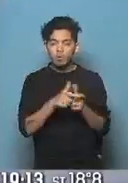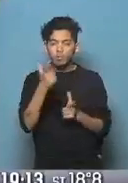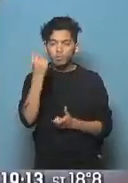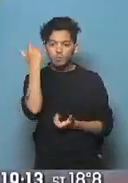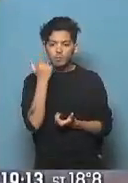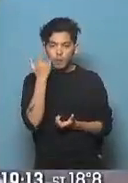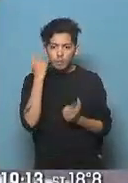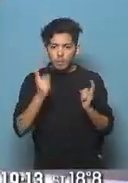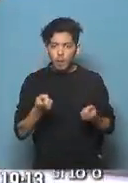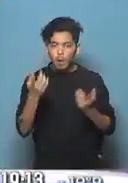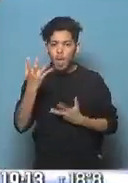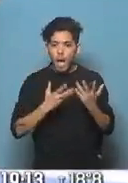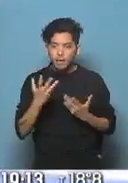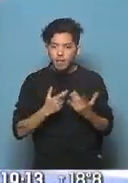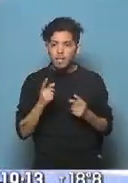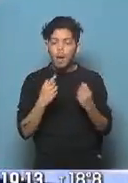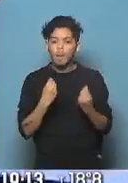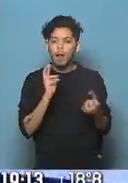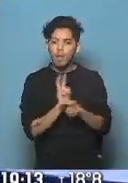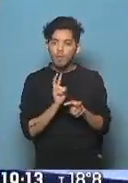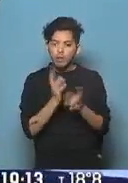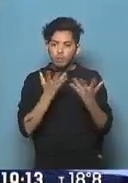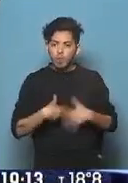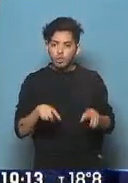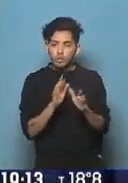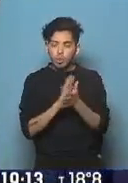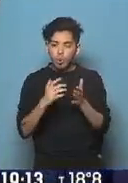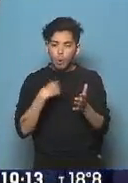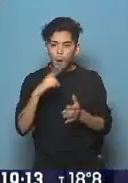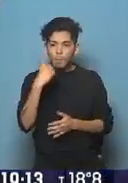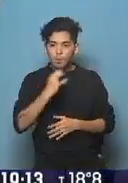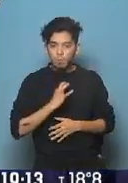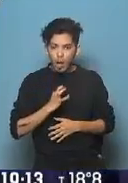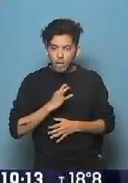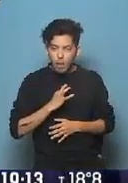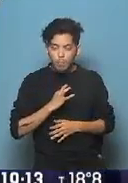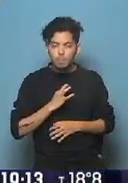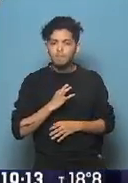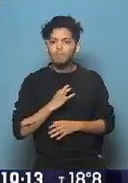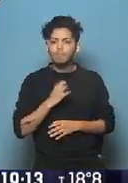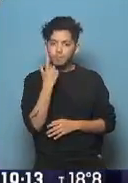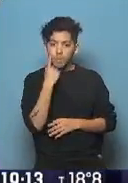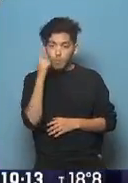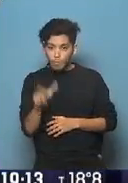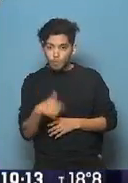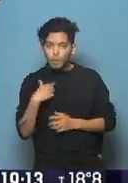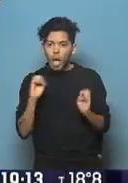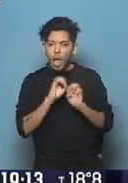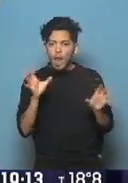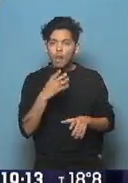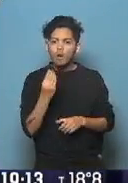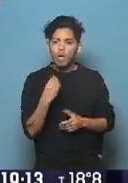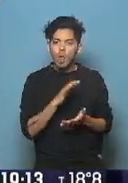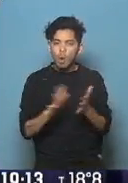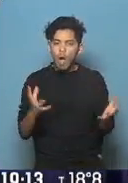la Cámara de Diputados para defender el proyecto de presupuesto para el año que viene. Frigerio, entre otras cuestiones, aclaró que el